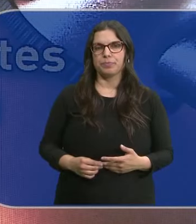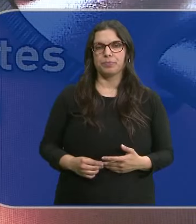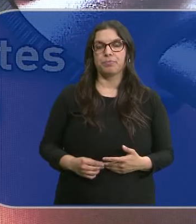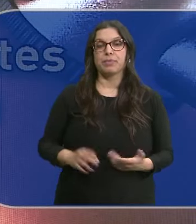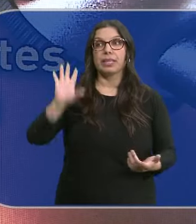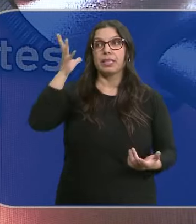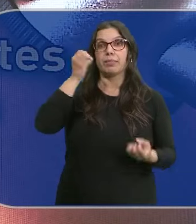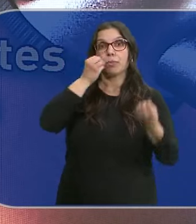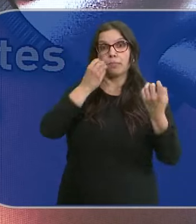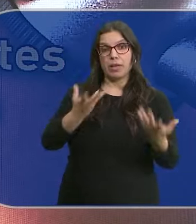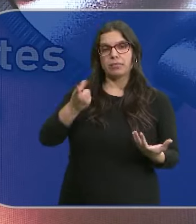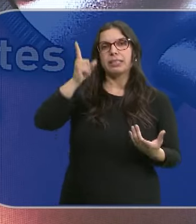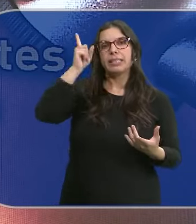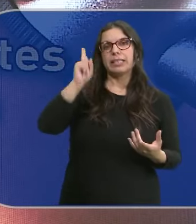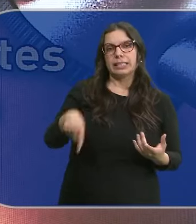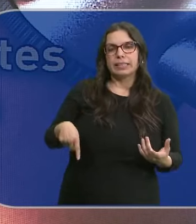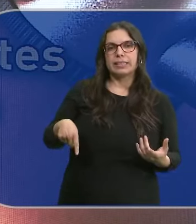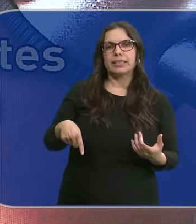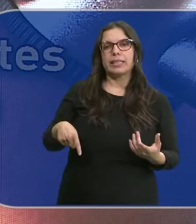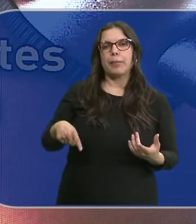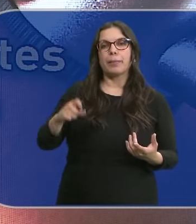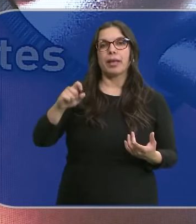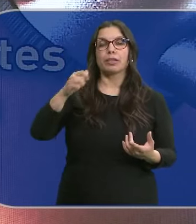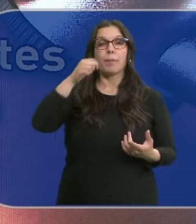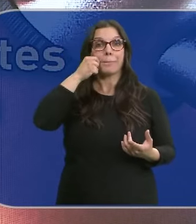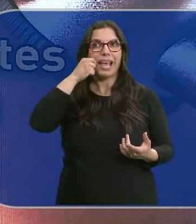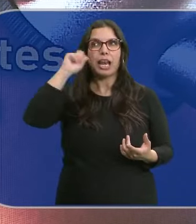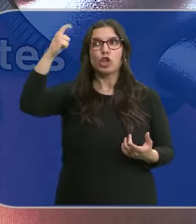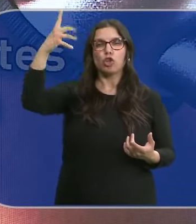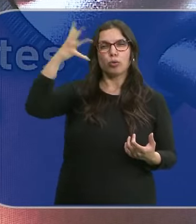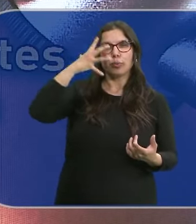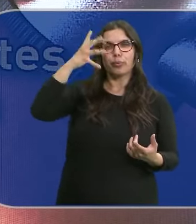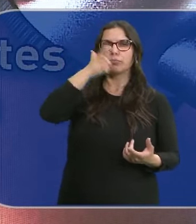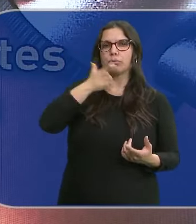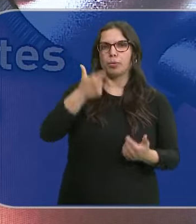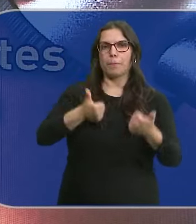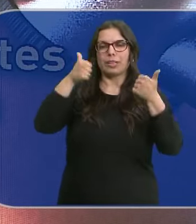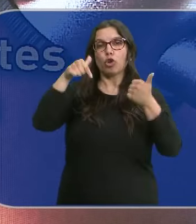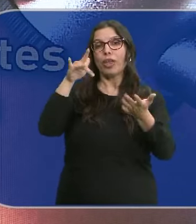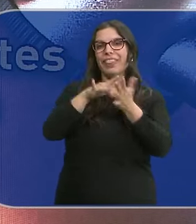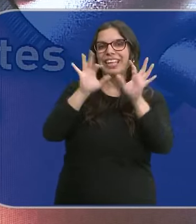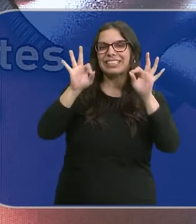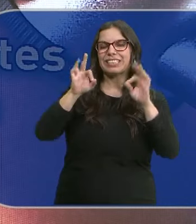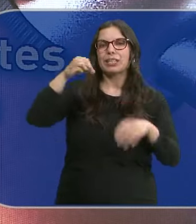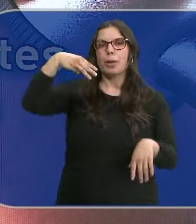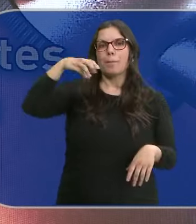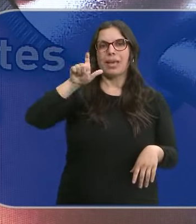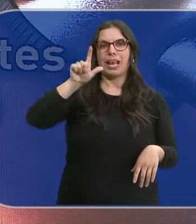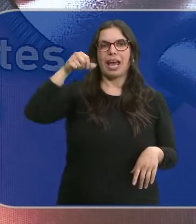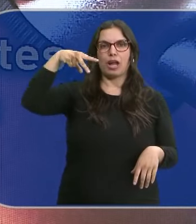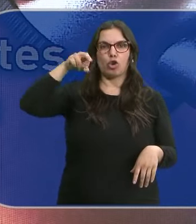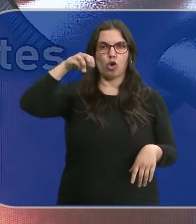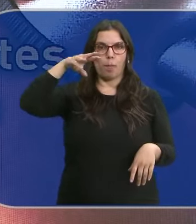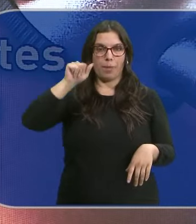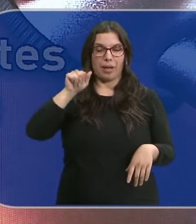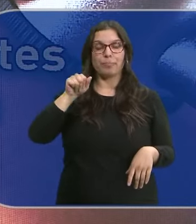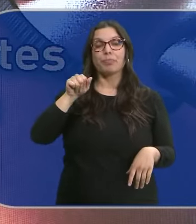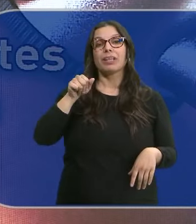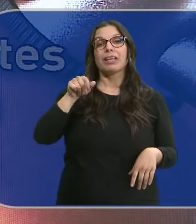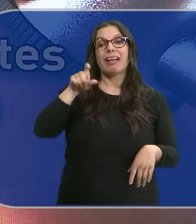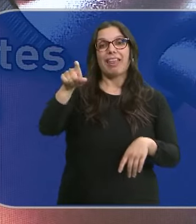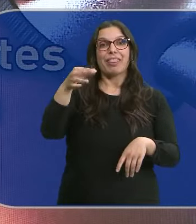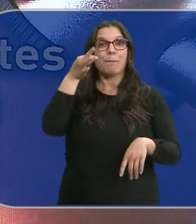Con el buen tiempo aumenta también el tiempo que exponemos nuestra piel al sol. Hoy se celebra el Día del Melanoma, un tipo de cáncer de piel que se origina en la